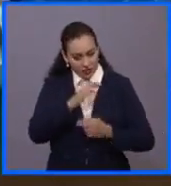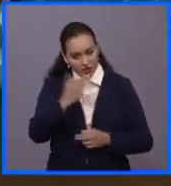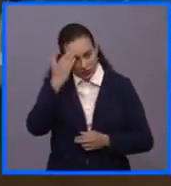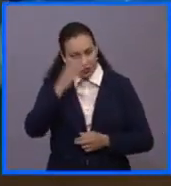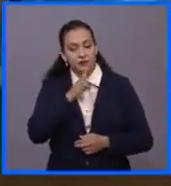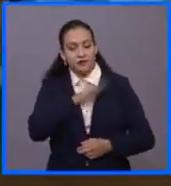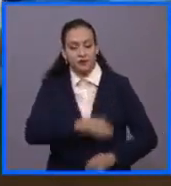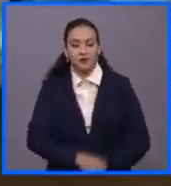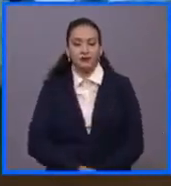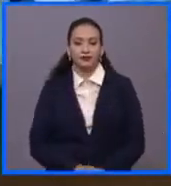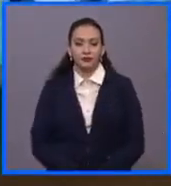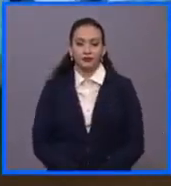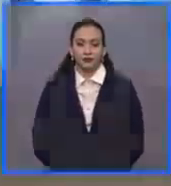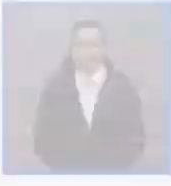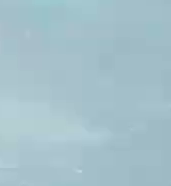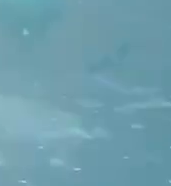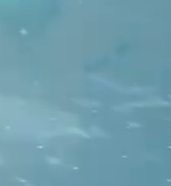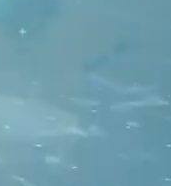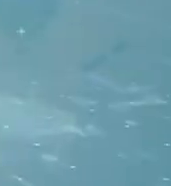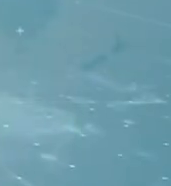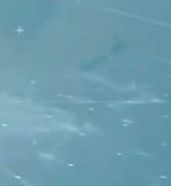México.